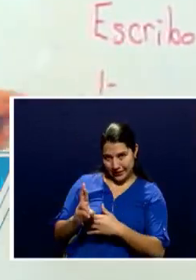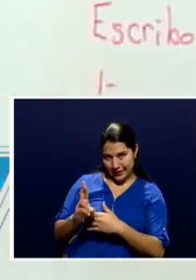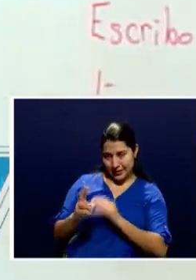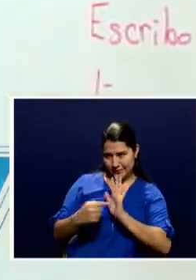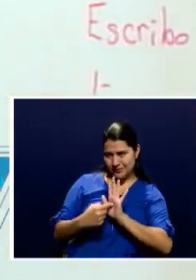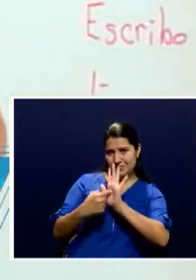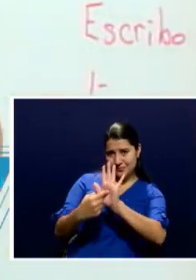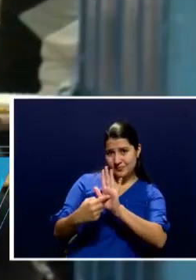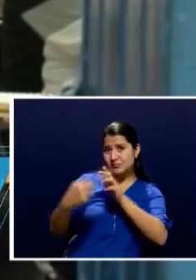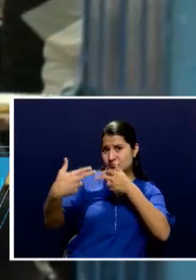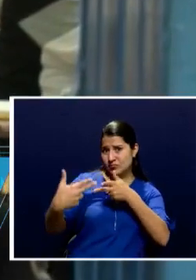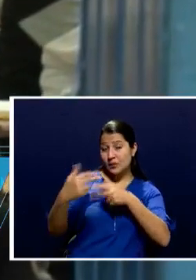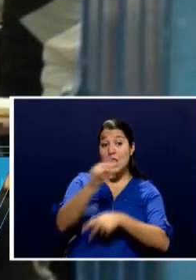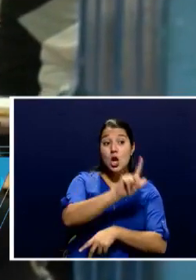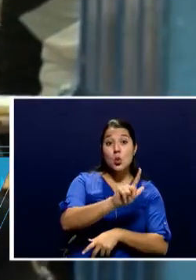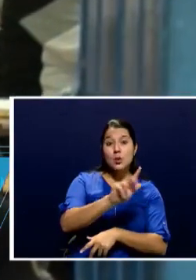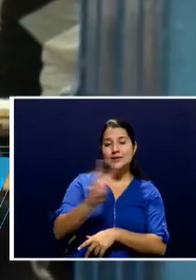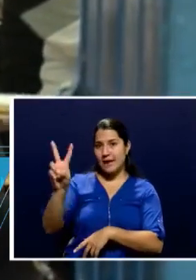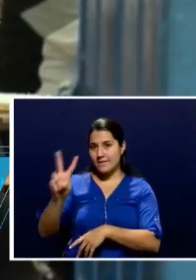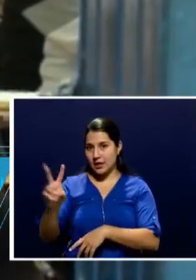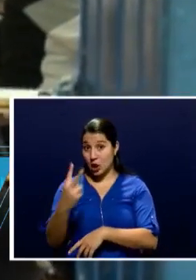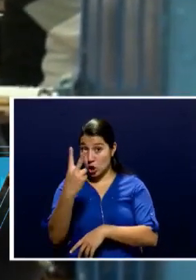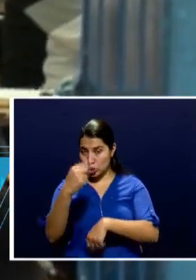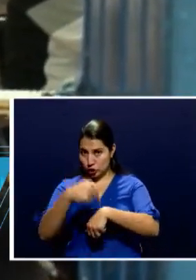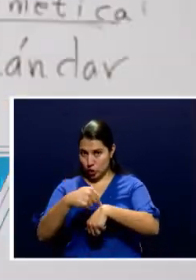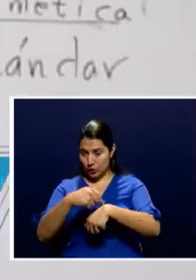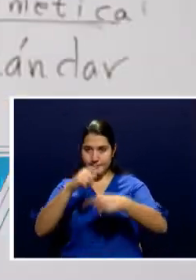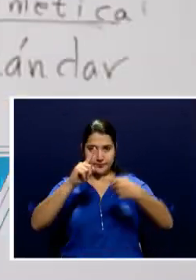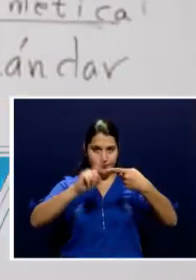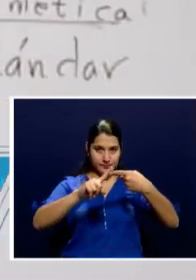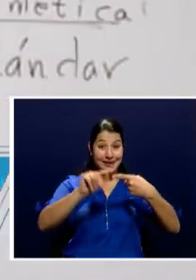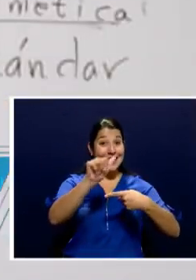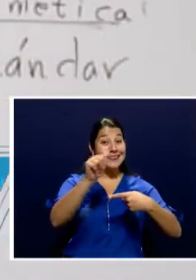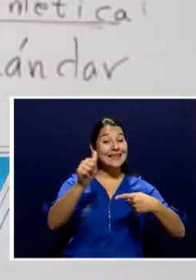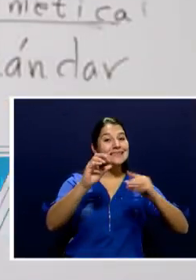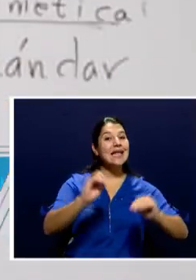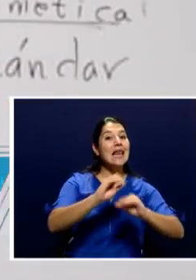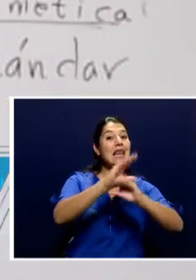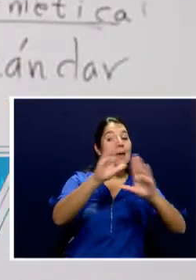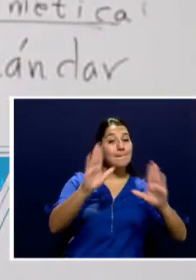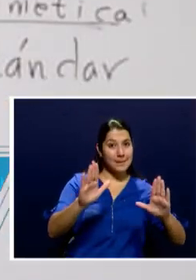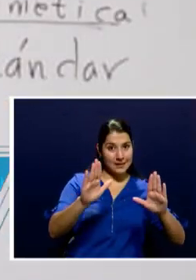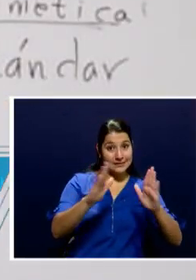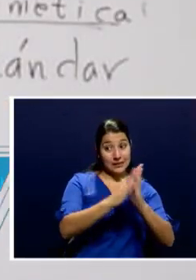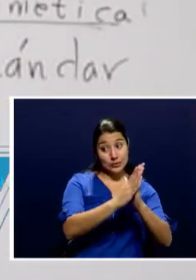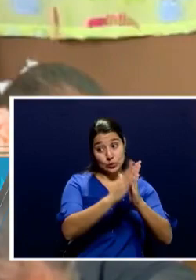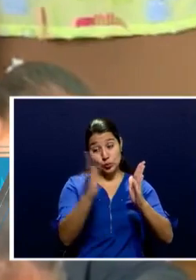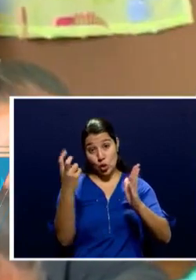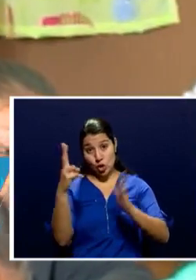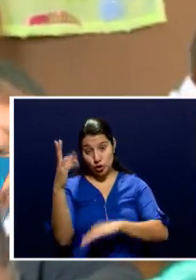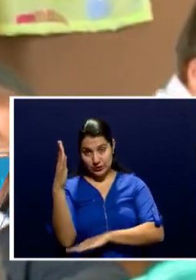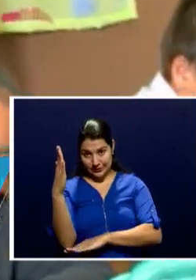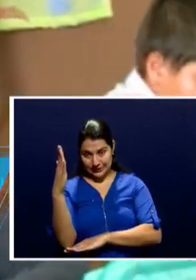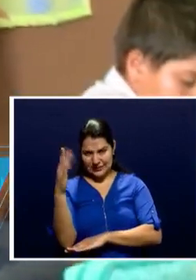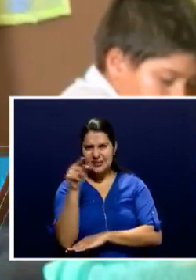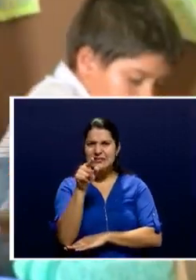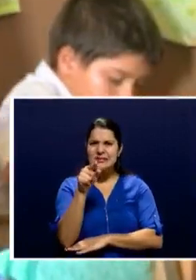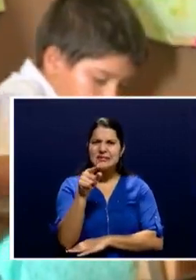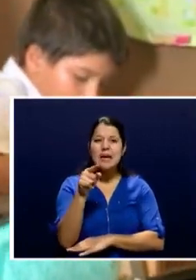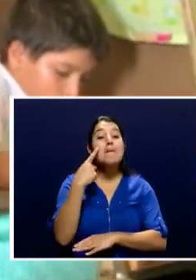de lunes a viernes en 2 franjas horarias. La primera será a las 10 de la mañana y hasta 12 mediodía y se dedicará